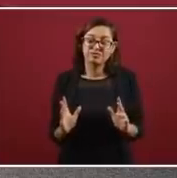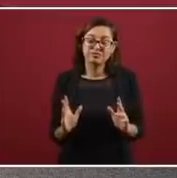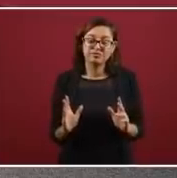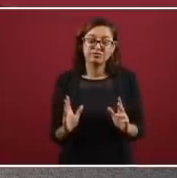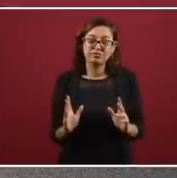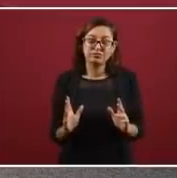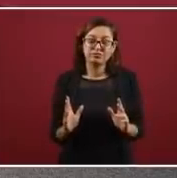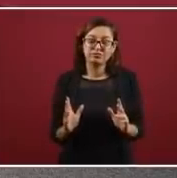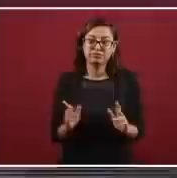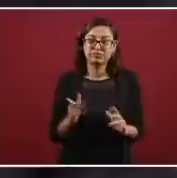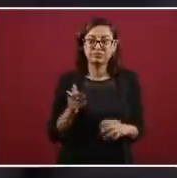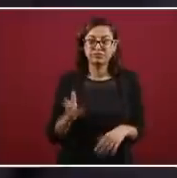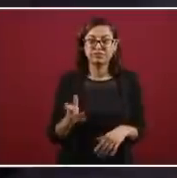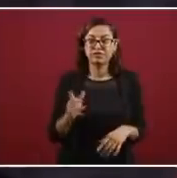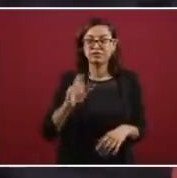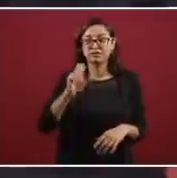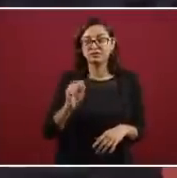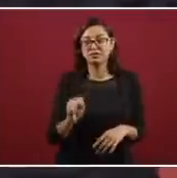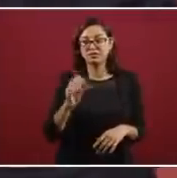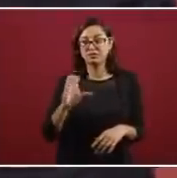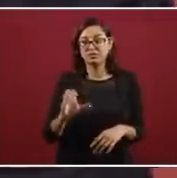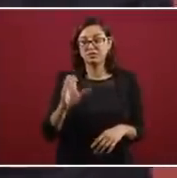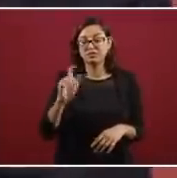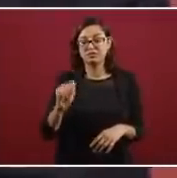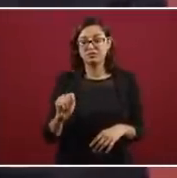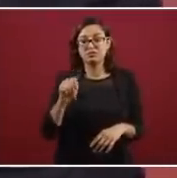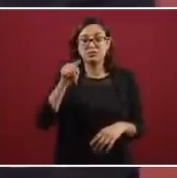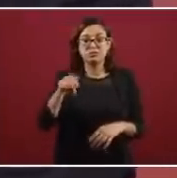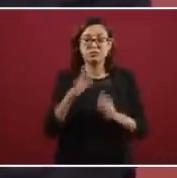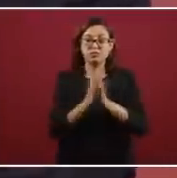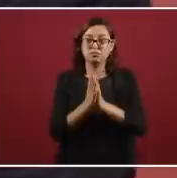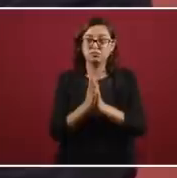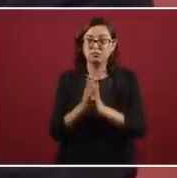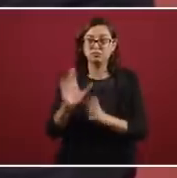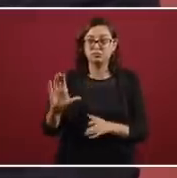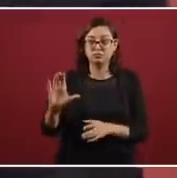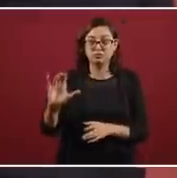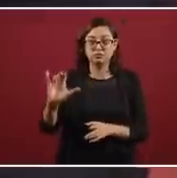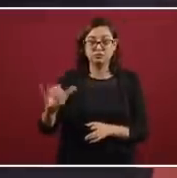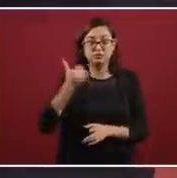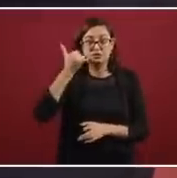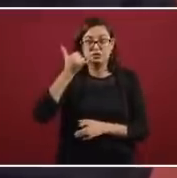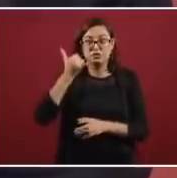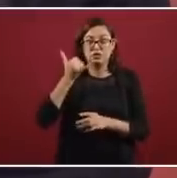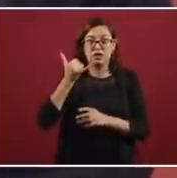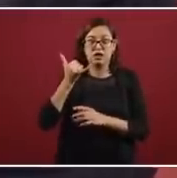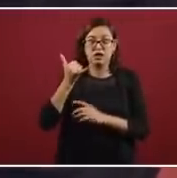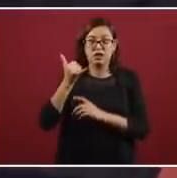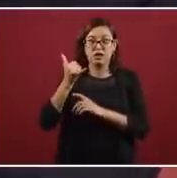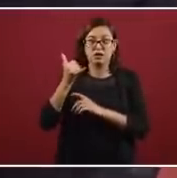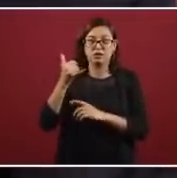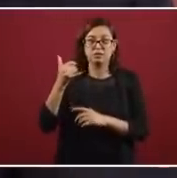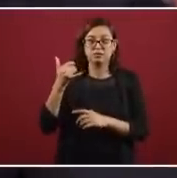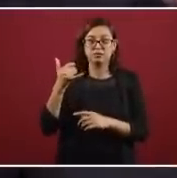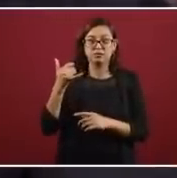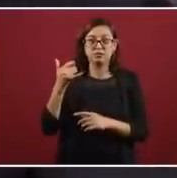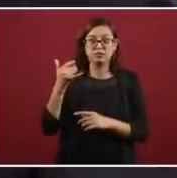al secretario de Comunicaciones que nos colocara un teléfono celular para que yo tenga